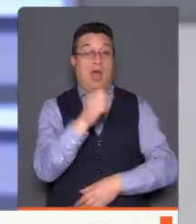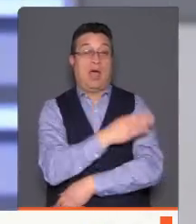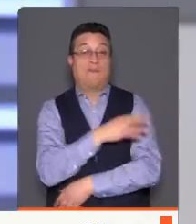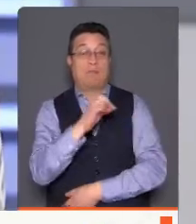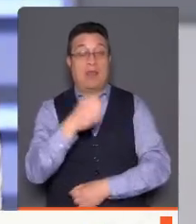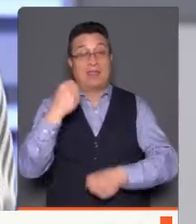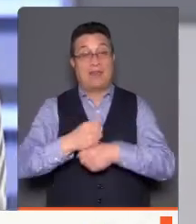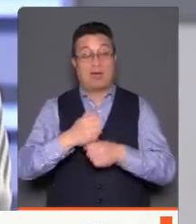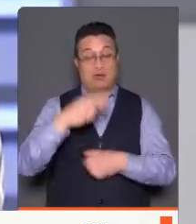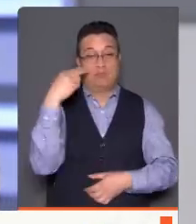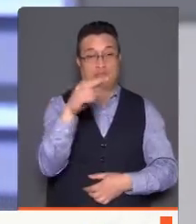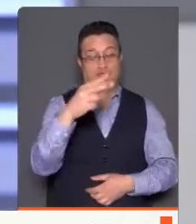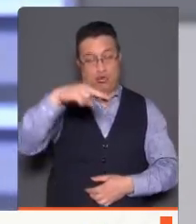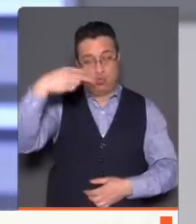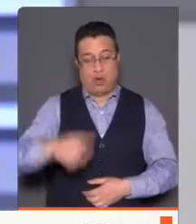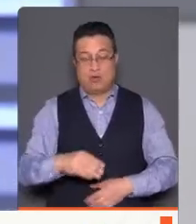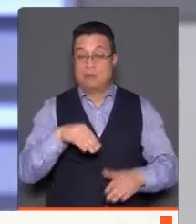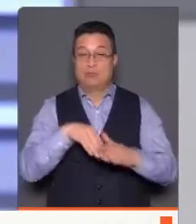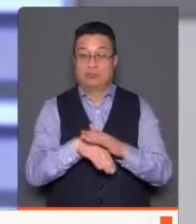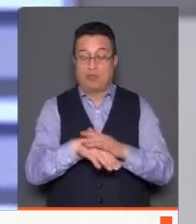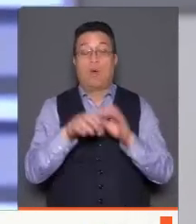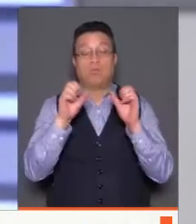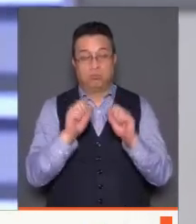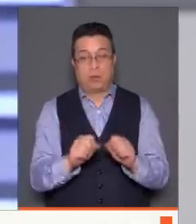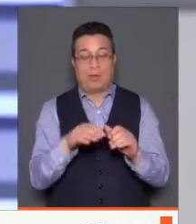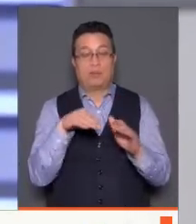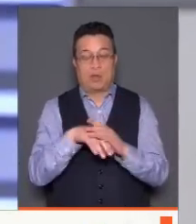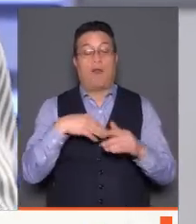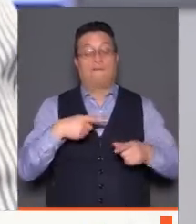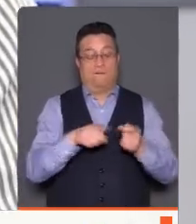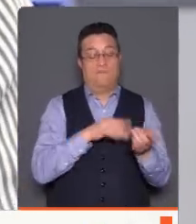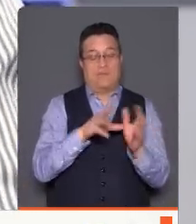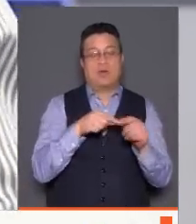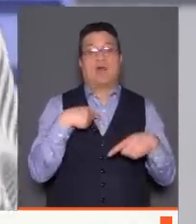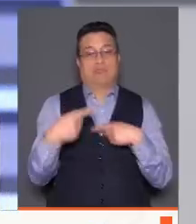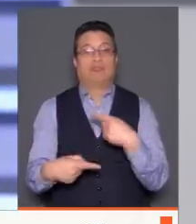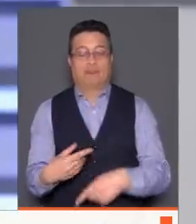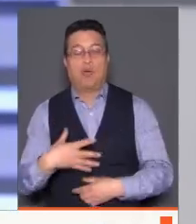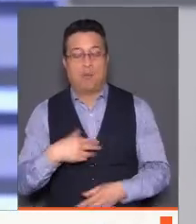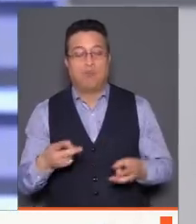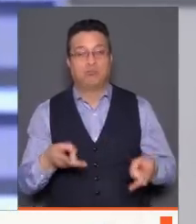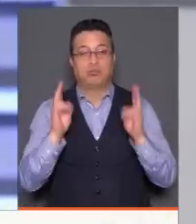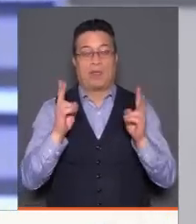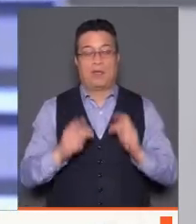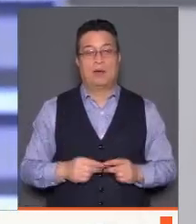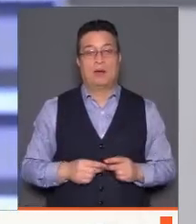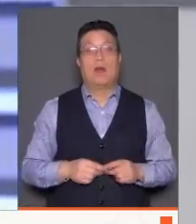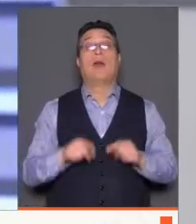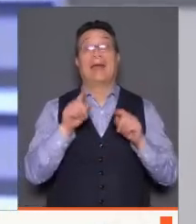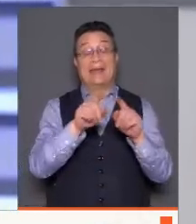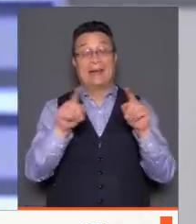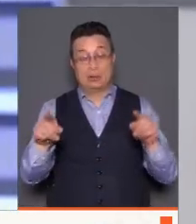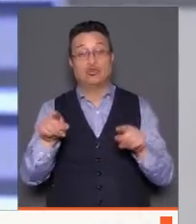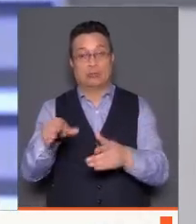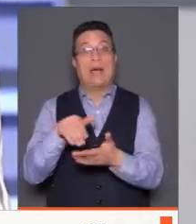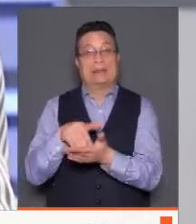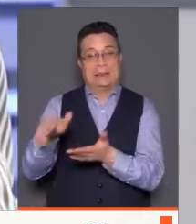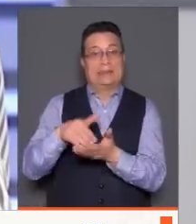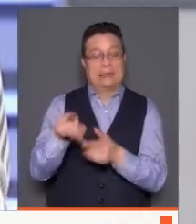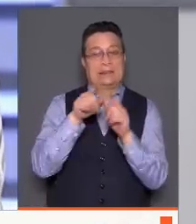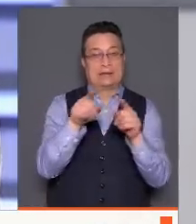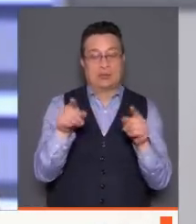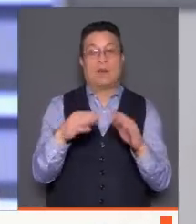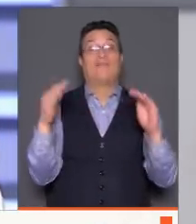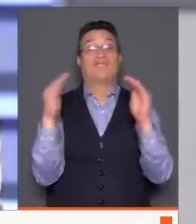trabajadores fueran de su propiedad para que los pudieran, por ejemplo, heredar, ¿ya?, sus hijos. Ellos son los que rechazaron que la